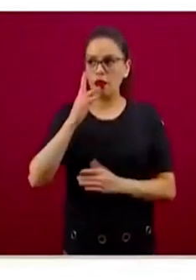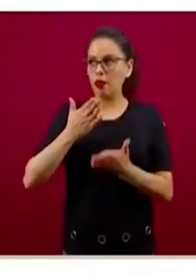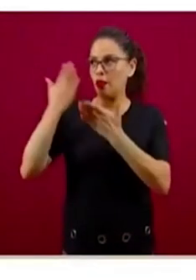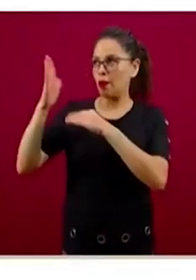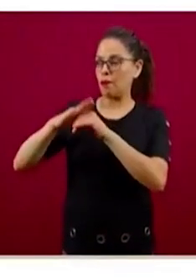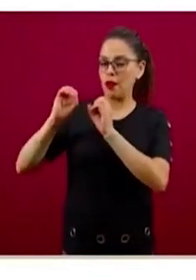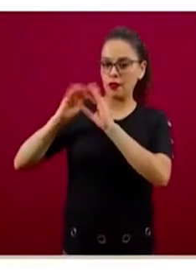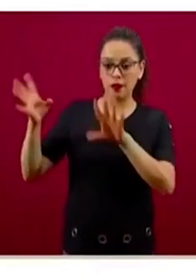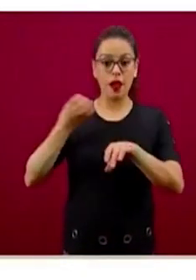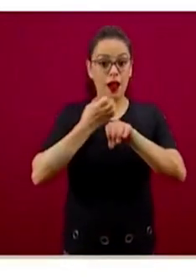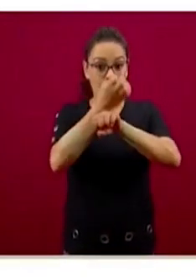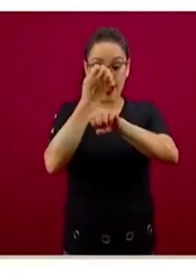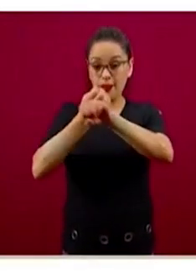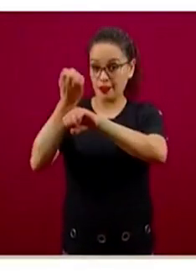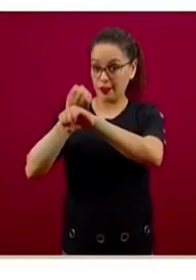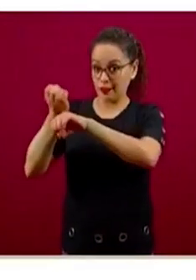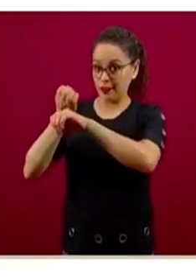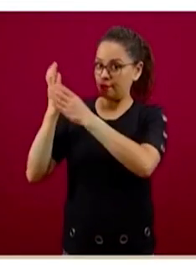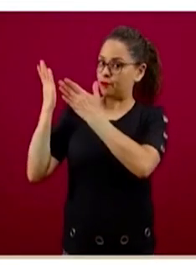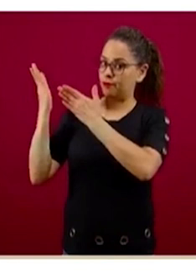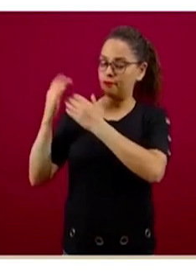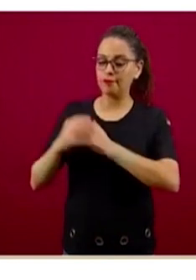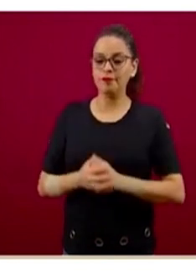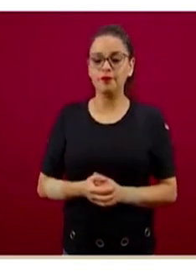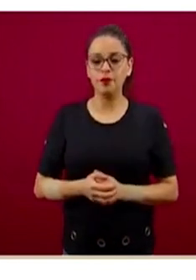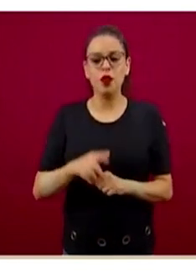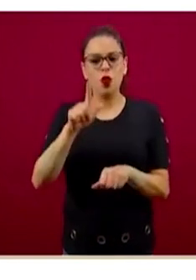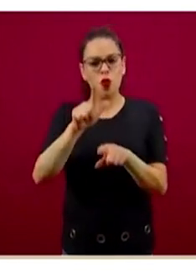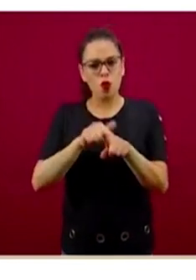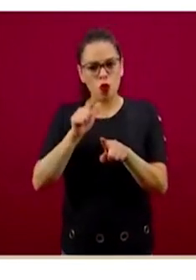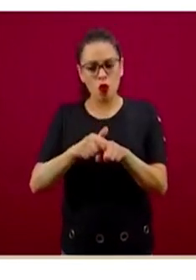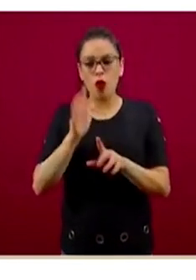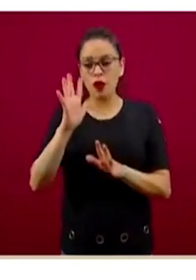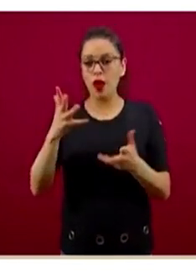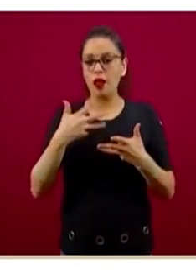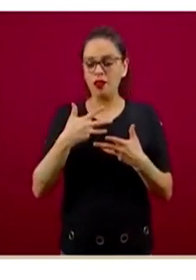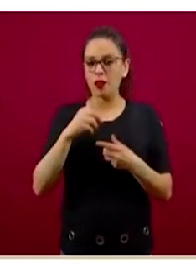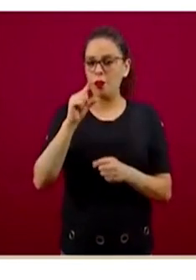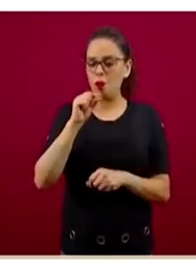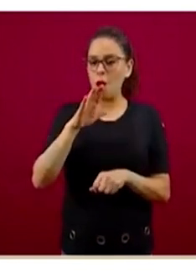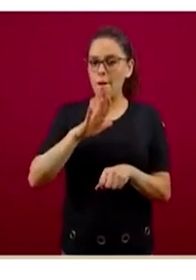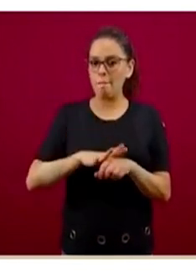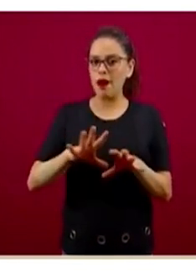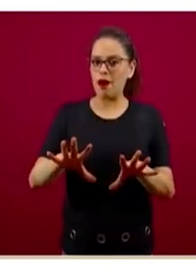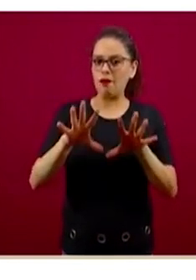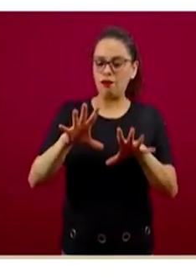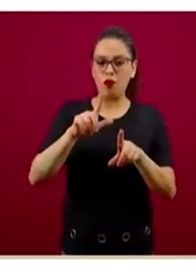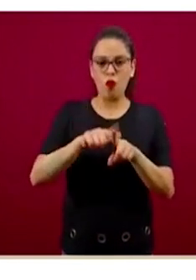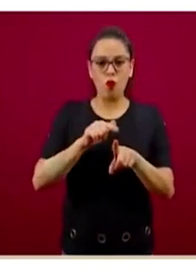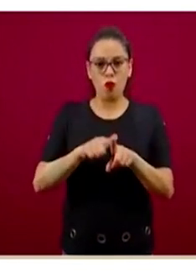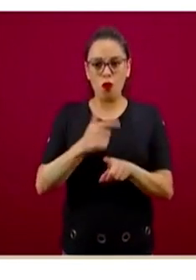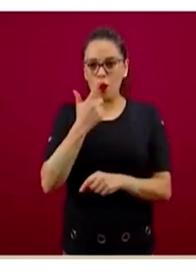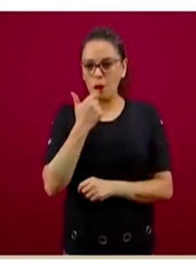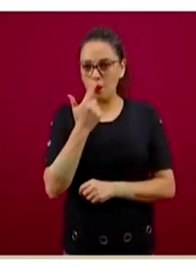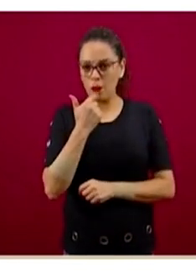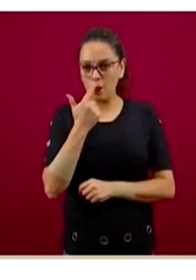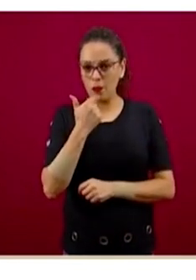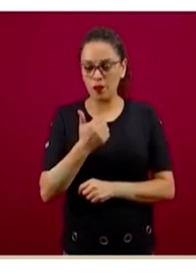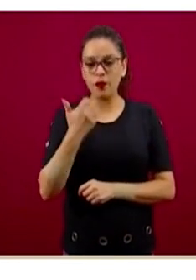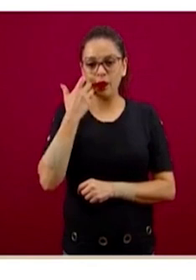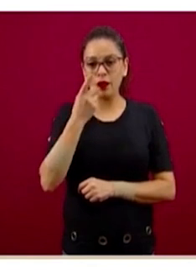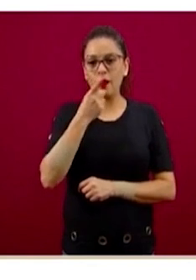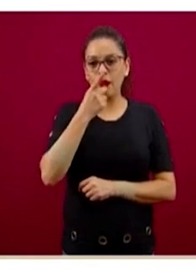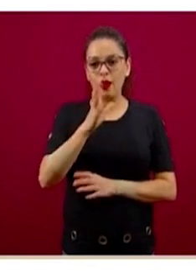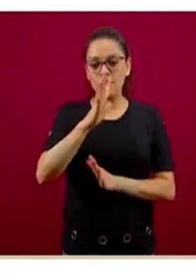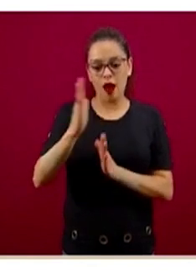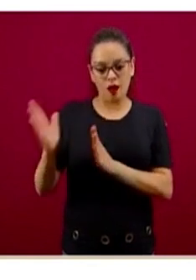hay estados que ahora tienen ya una coloración más fuerte, es decir, un rojo más intenso, quiere decir que ya pasaron de una escala a otra,